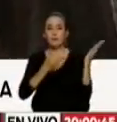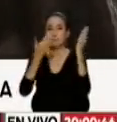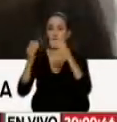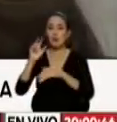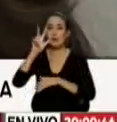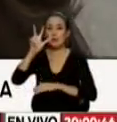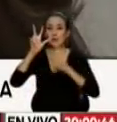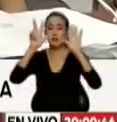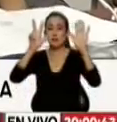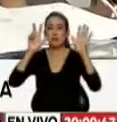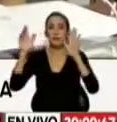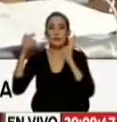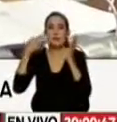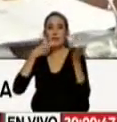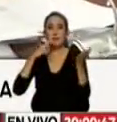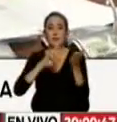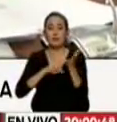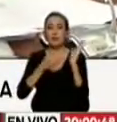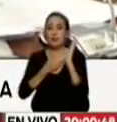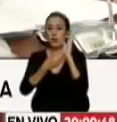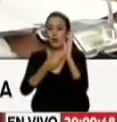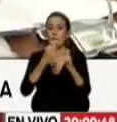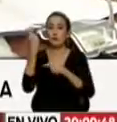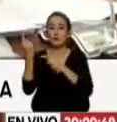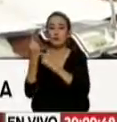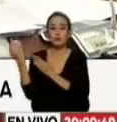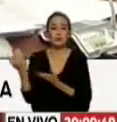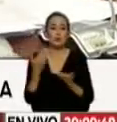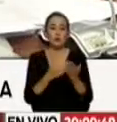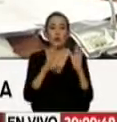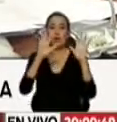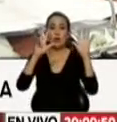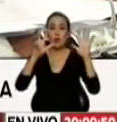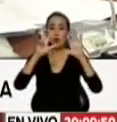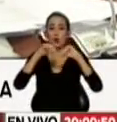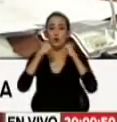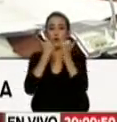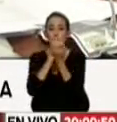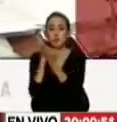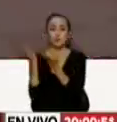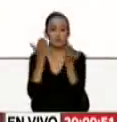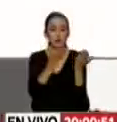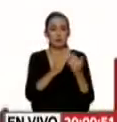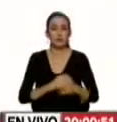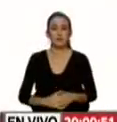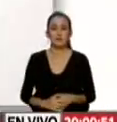38 actas de sesiones. Solo remitió al Legislativo 8 actas certificadas.